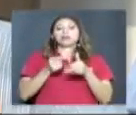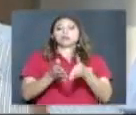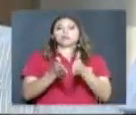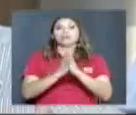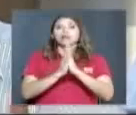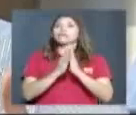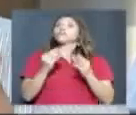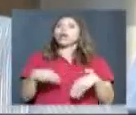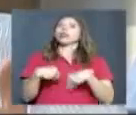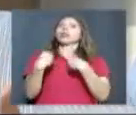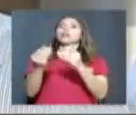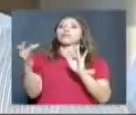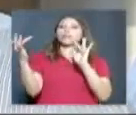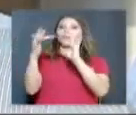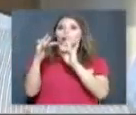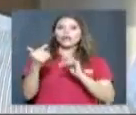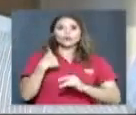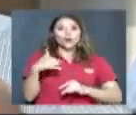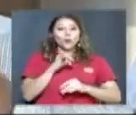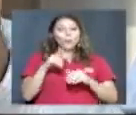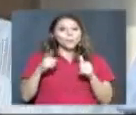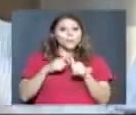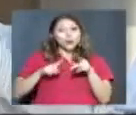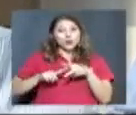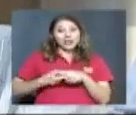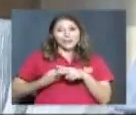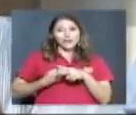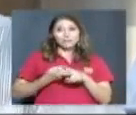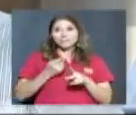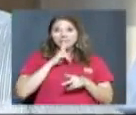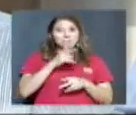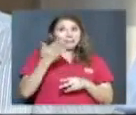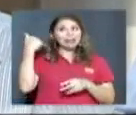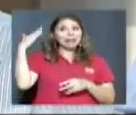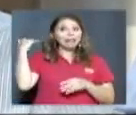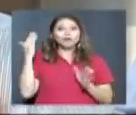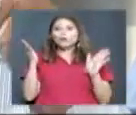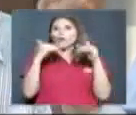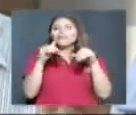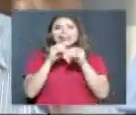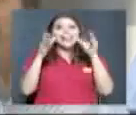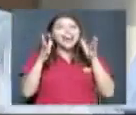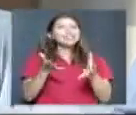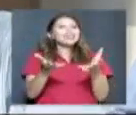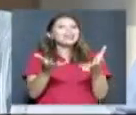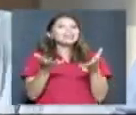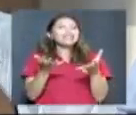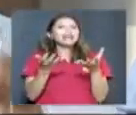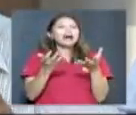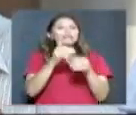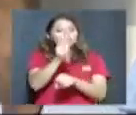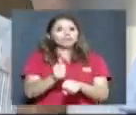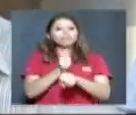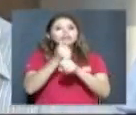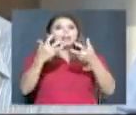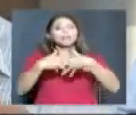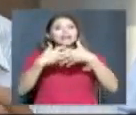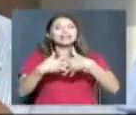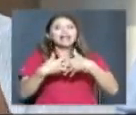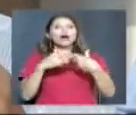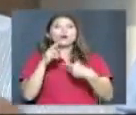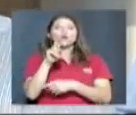Yo como pionero en UHF les puedo decir que no había nadie que quisiera, por ejemplo, montar una empresa en los canales de UHF, que hoy van del